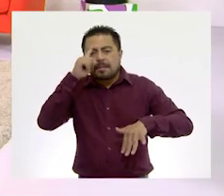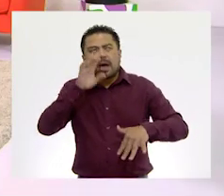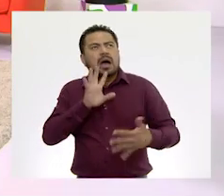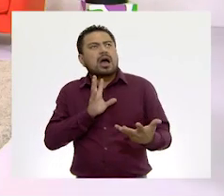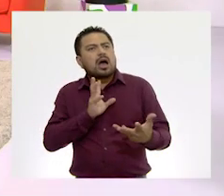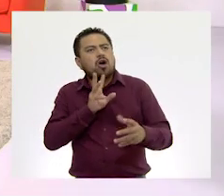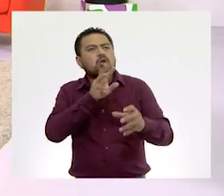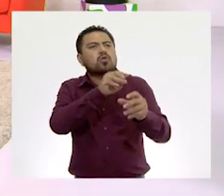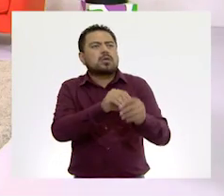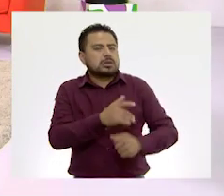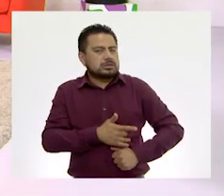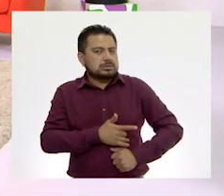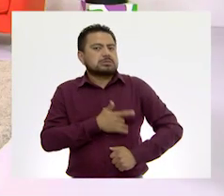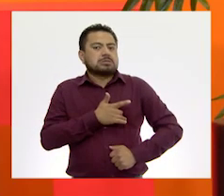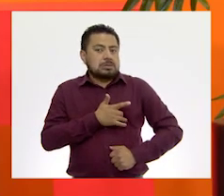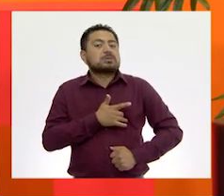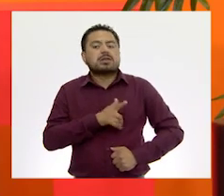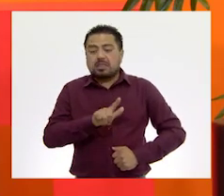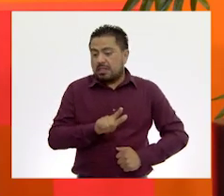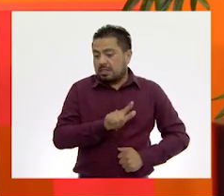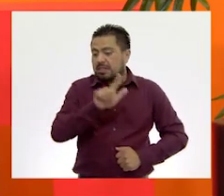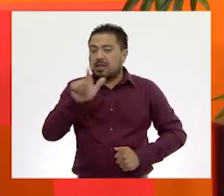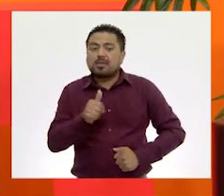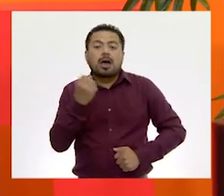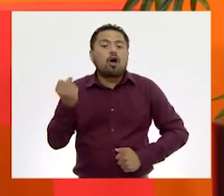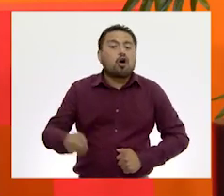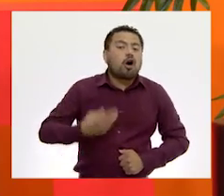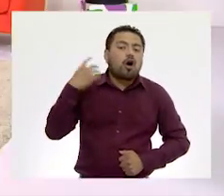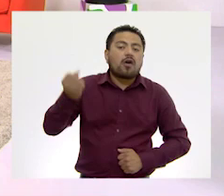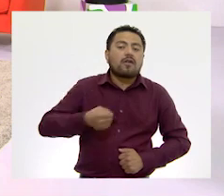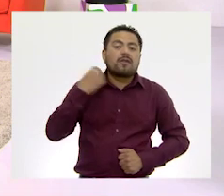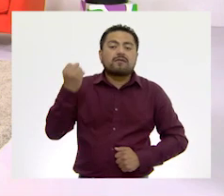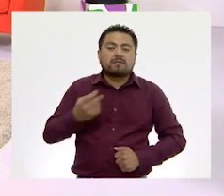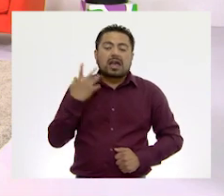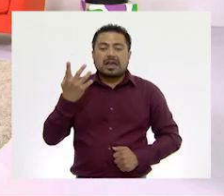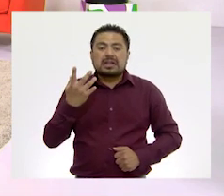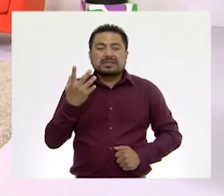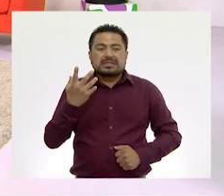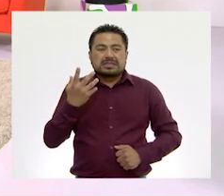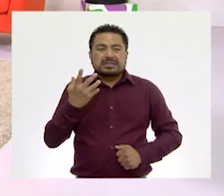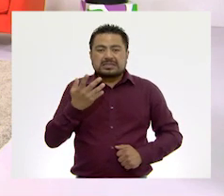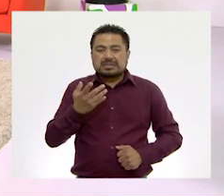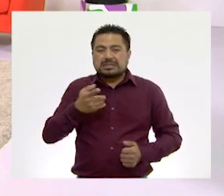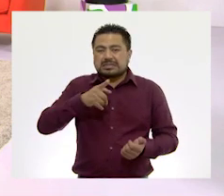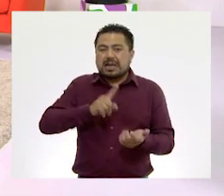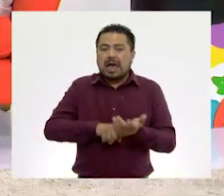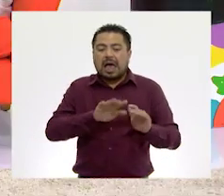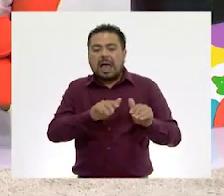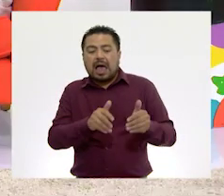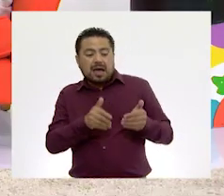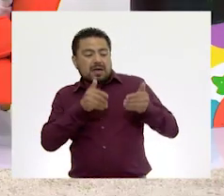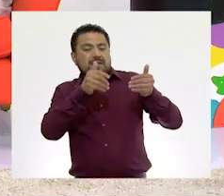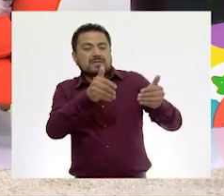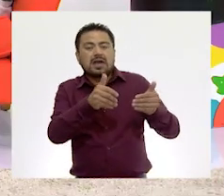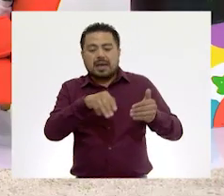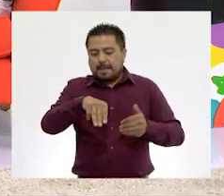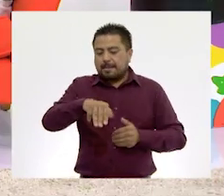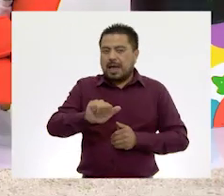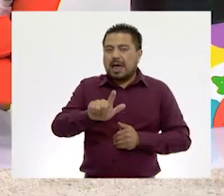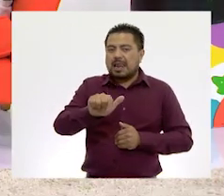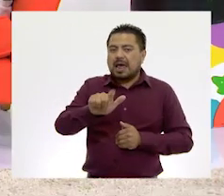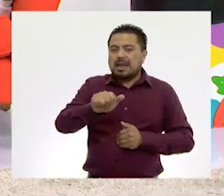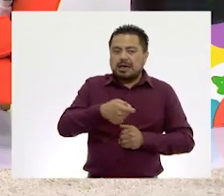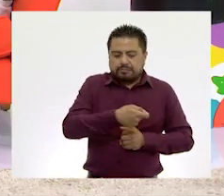completamente incluidos, y después de la conferencia nos sacaron como atrás del escenario, y Malala vino